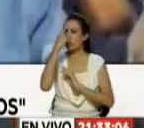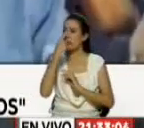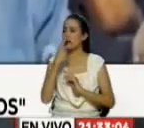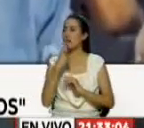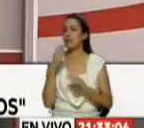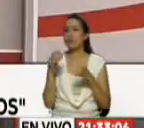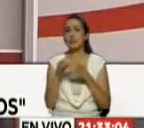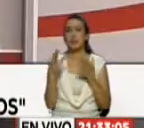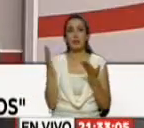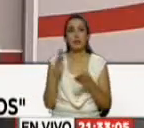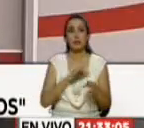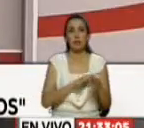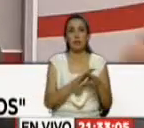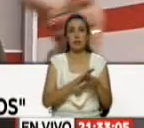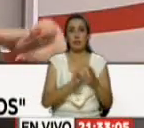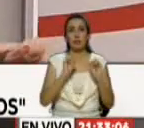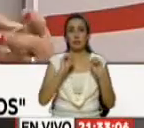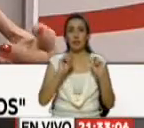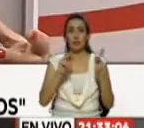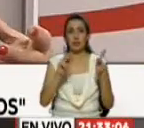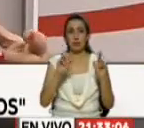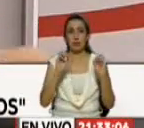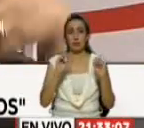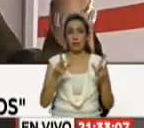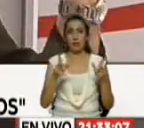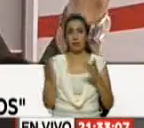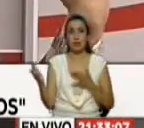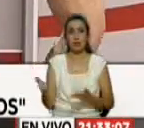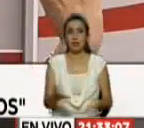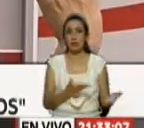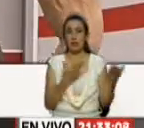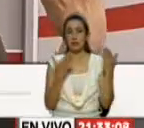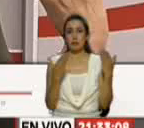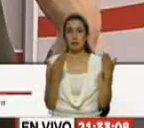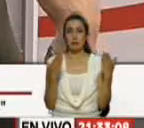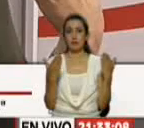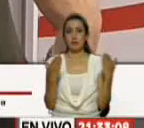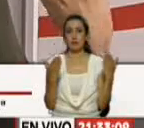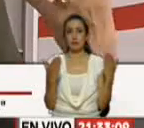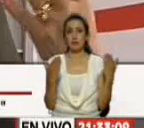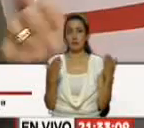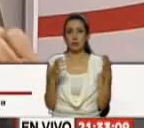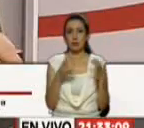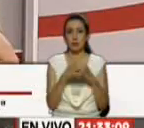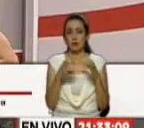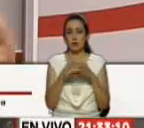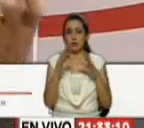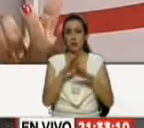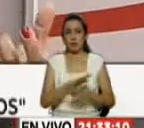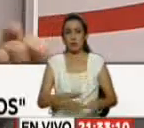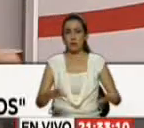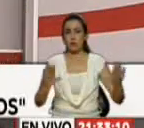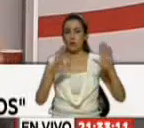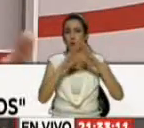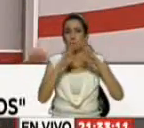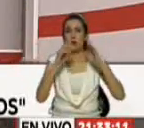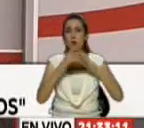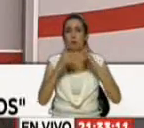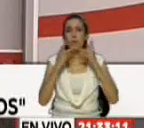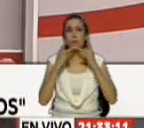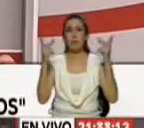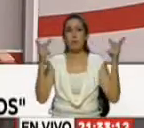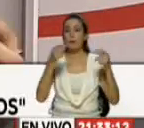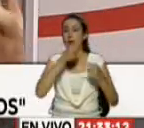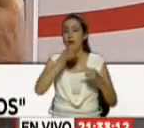periodistas invitados. Porque es la oportunidad donde un canal, donde un grupo de medios como medios públicos, Ecuador